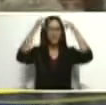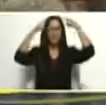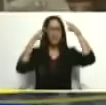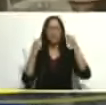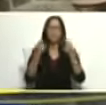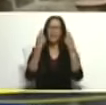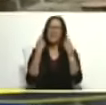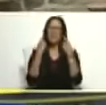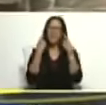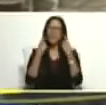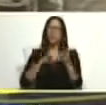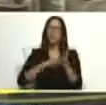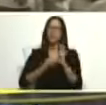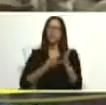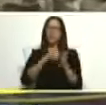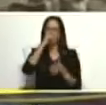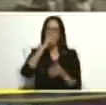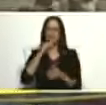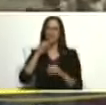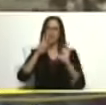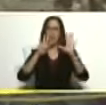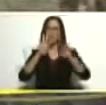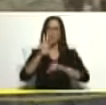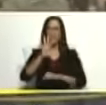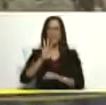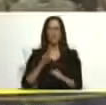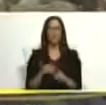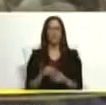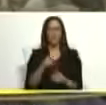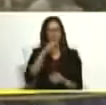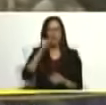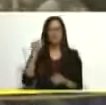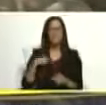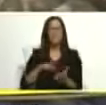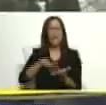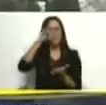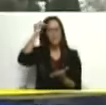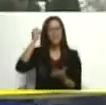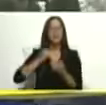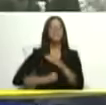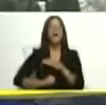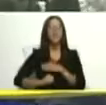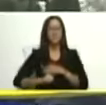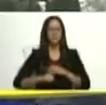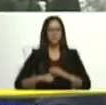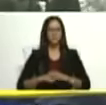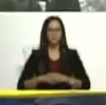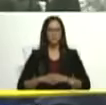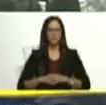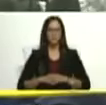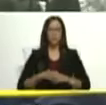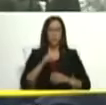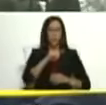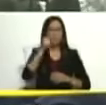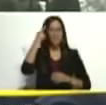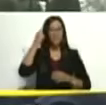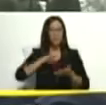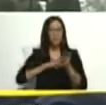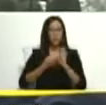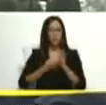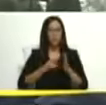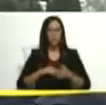enseñó un concepto en el año 95. Nicolás, tienes que aprender a parir. Ustedes saben ese concepto,